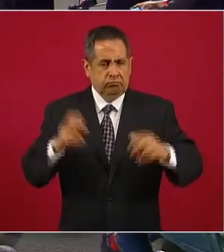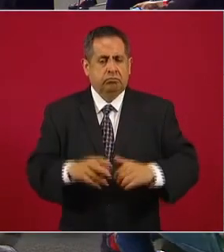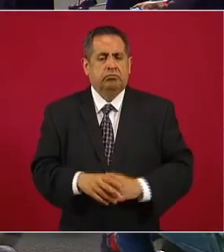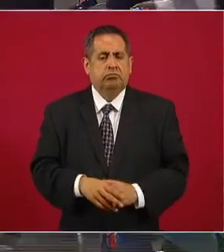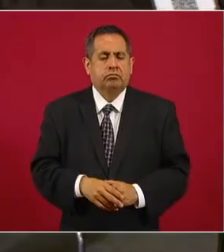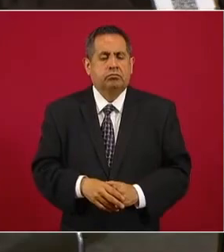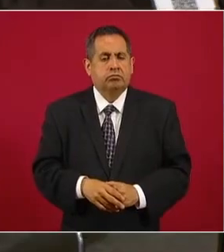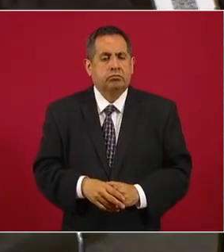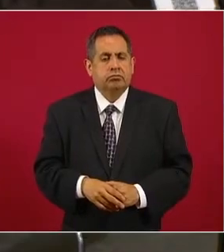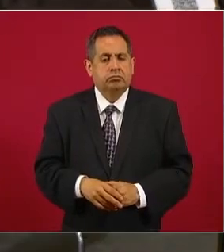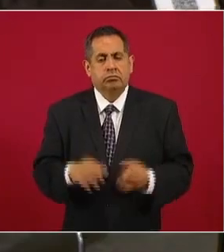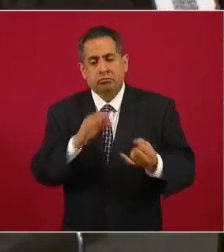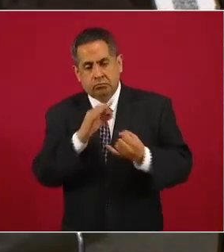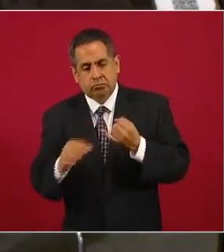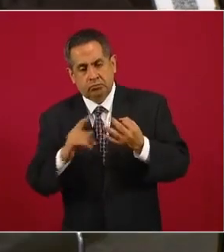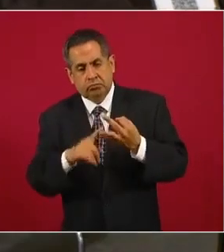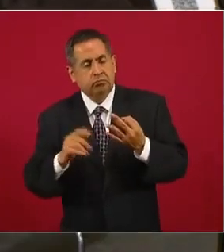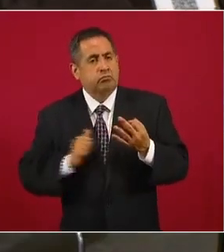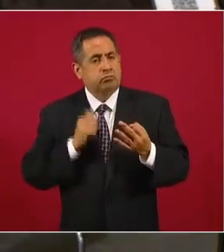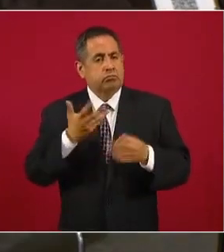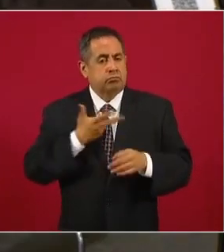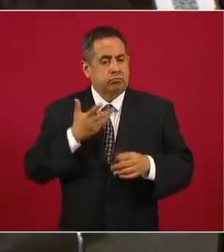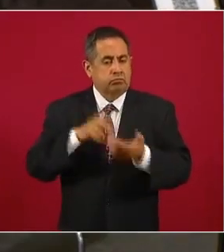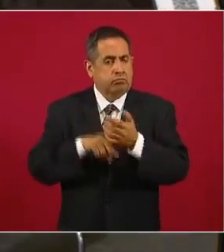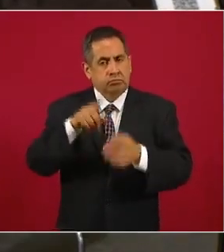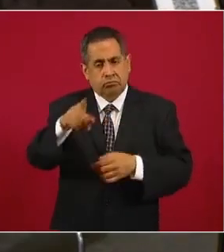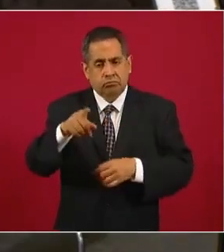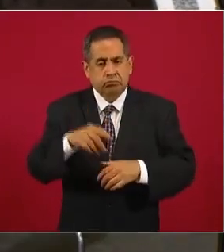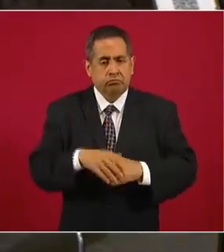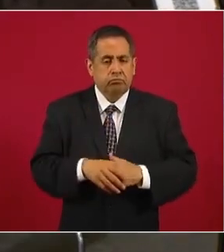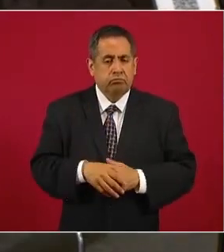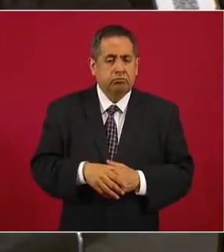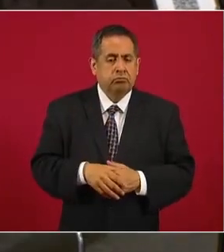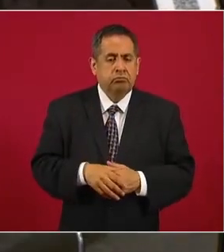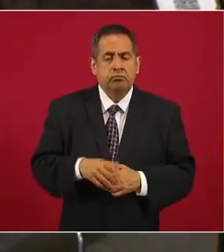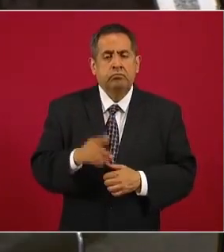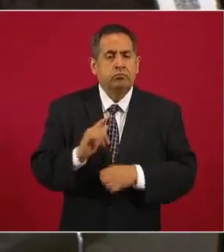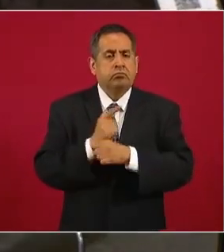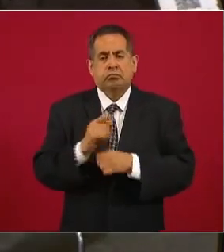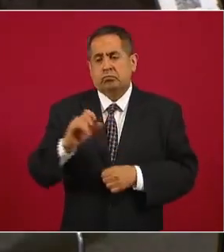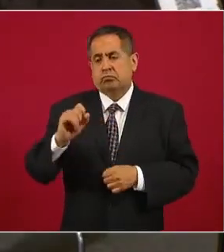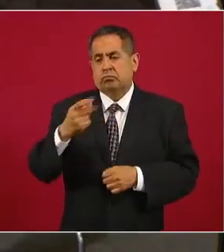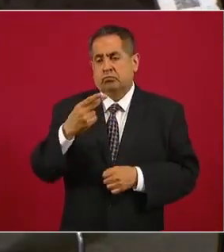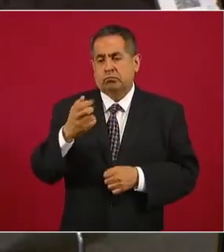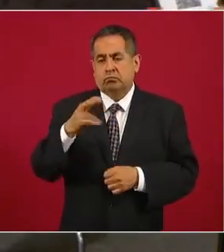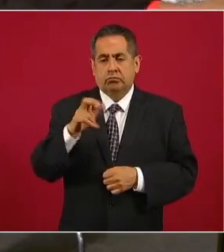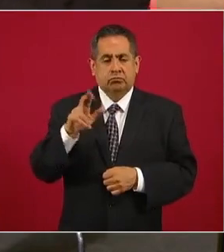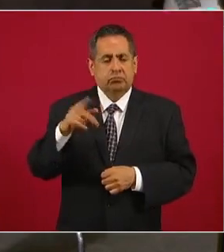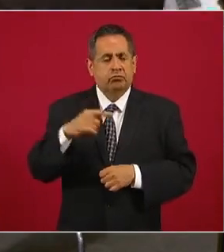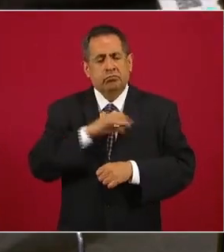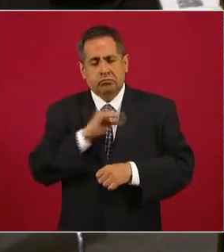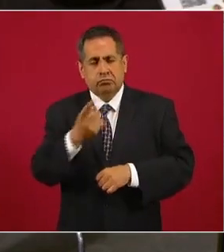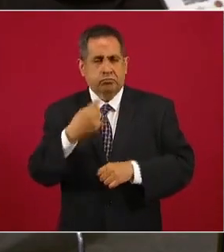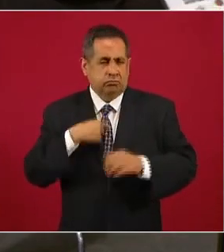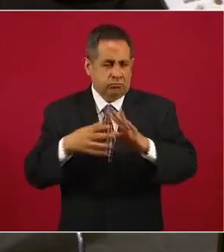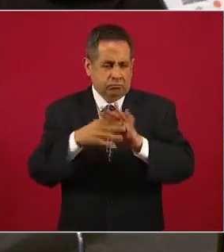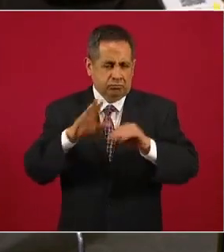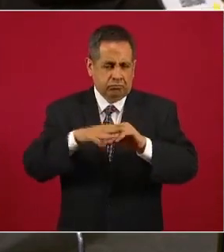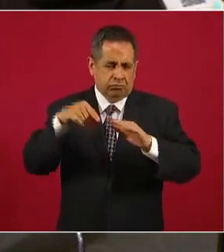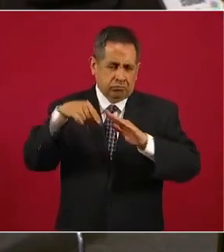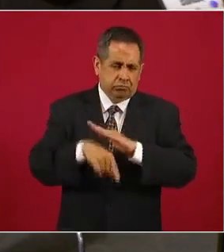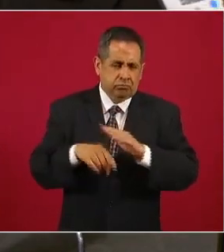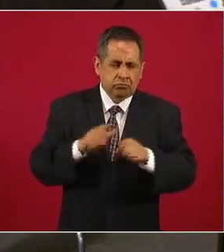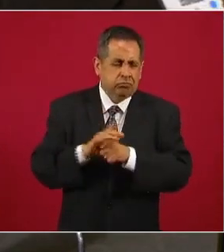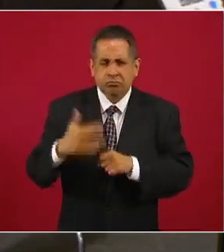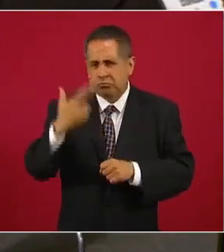Ok, finalmente, también aprovechando la presencia del licenciado Scherer, le pediría que abundara un poco sobre los